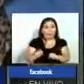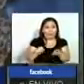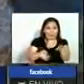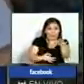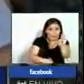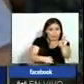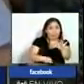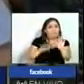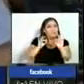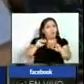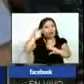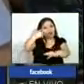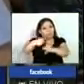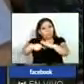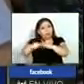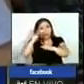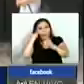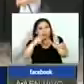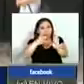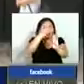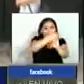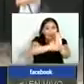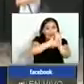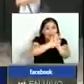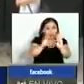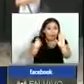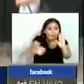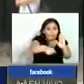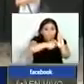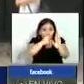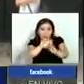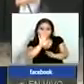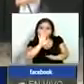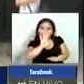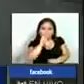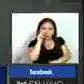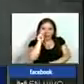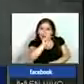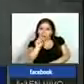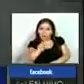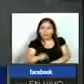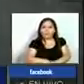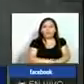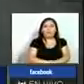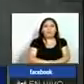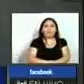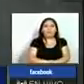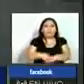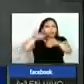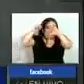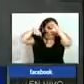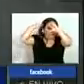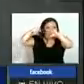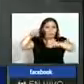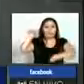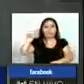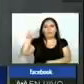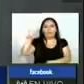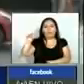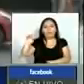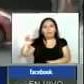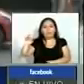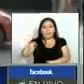correo Que se encontraba En la nota pegada En la puerta De la institución Con imágenes De Everávalos